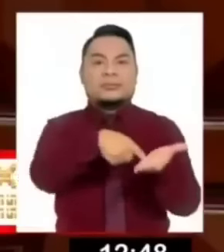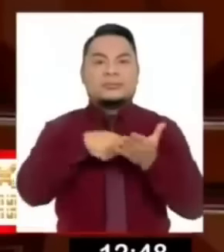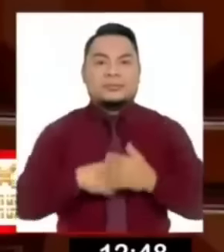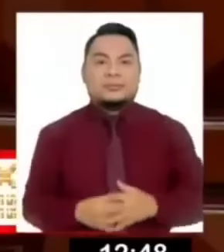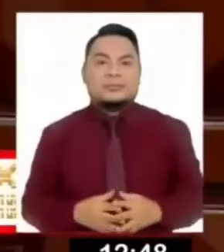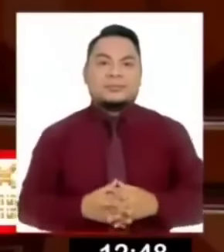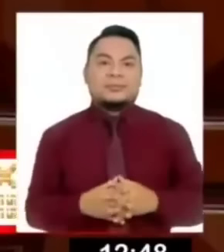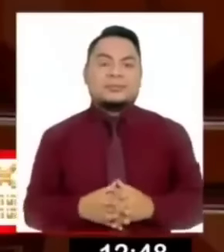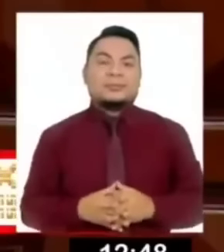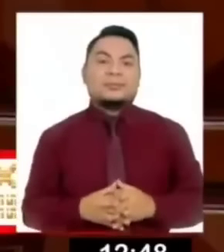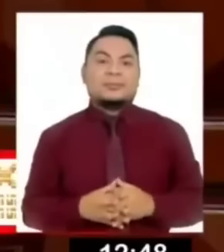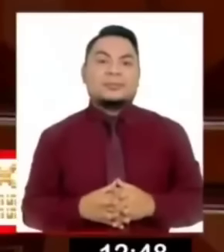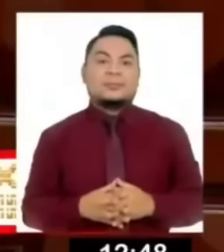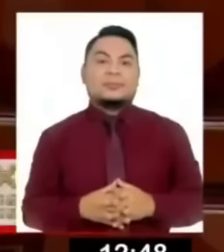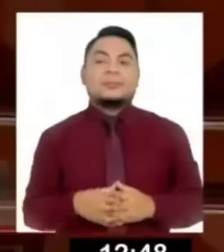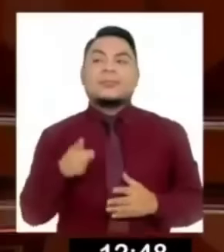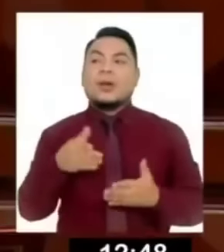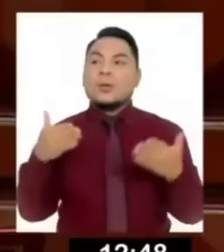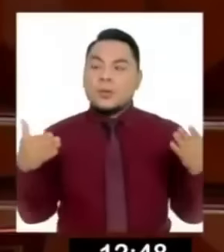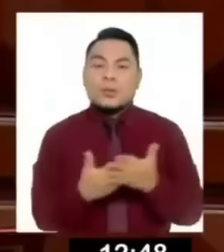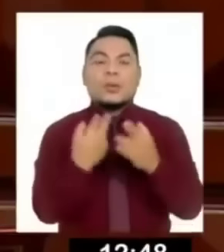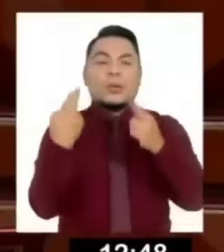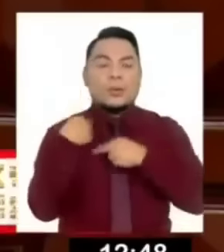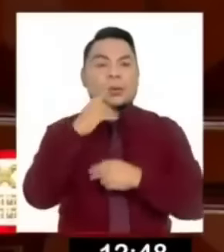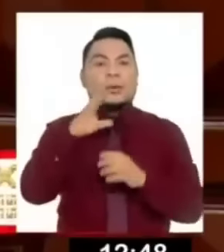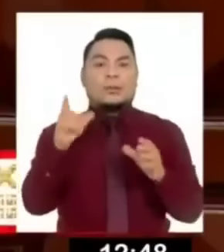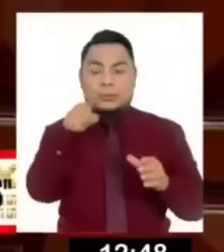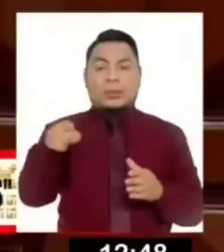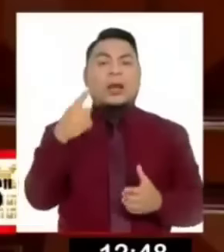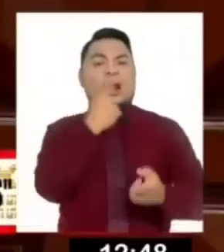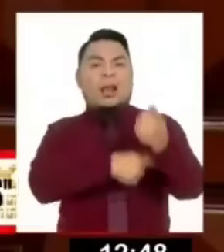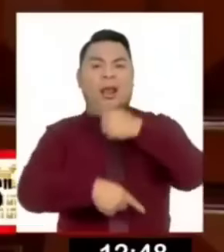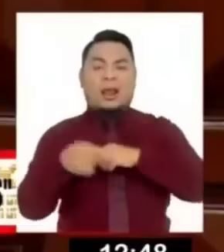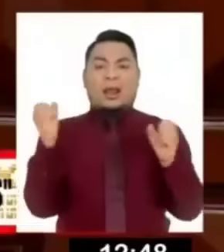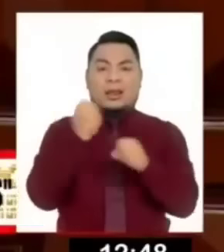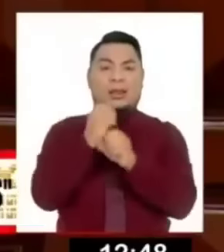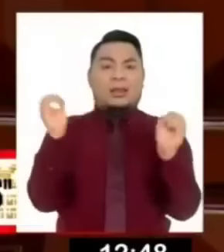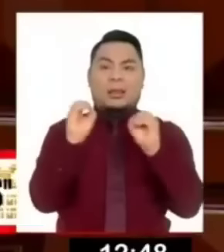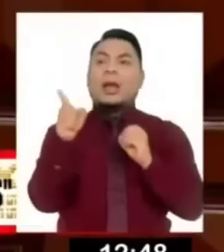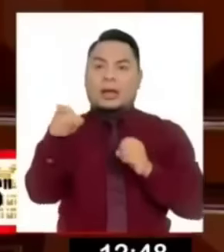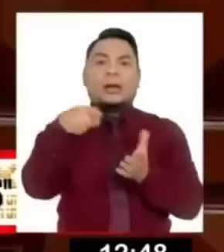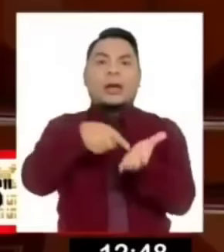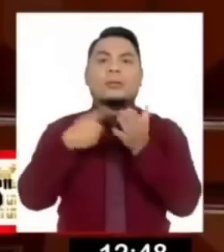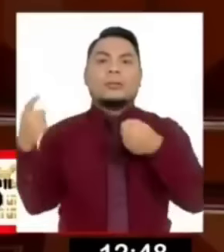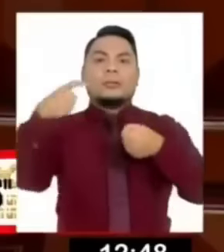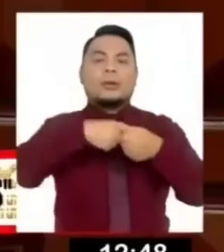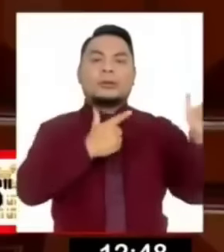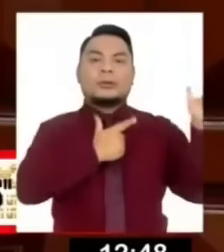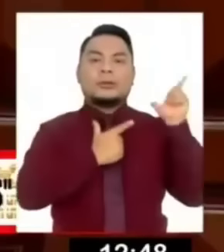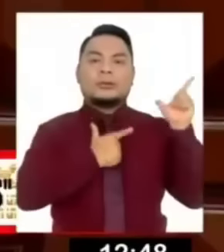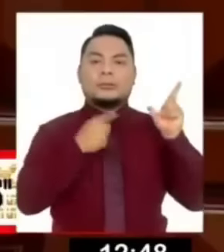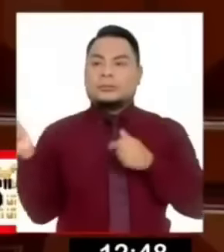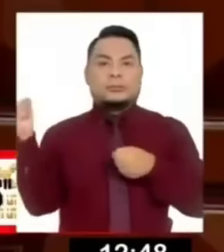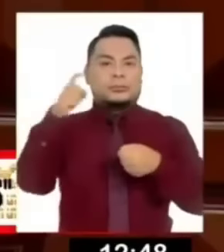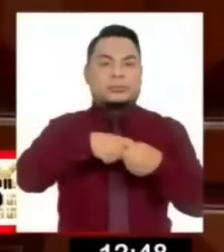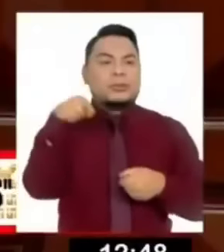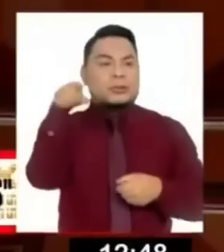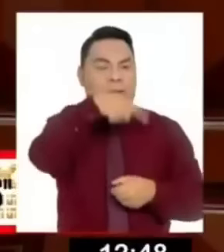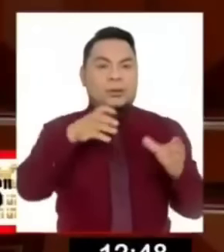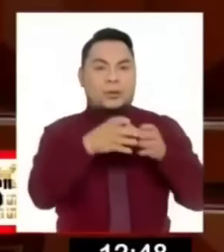Defensa, un nuevo rol para las Fuerzas Armadas. Ciertamente, nuestras Fuerzas Armadas